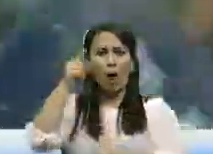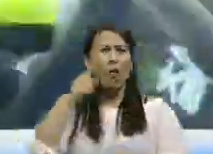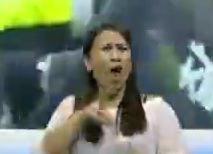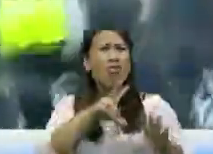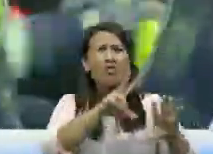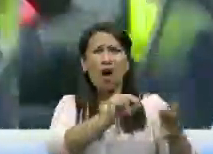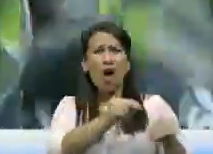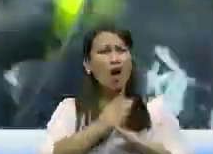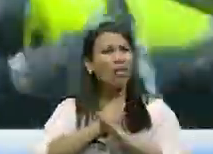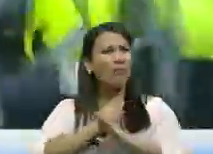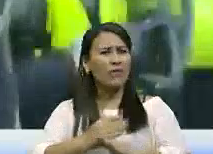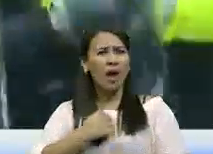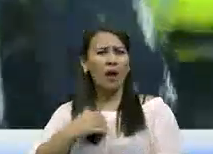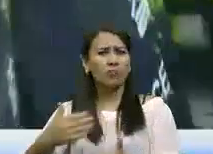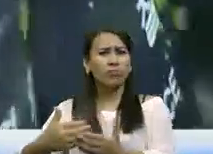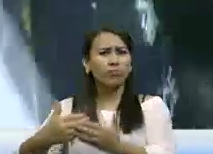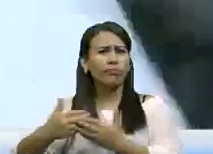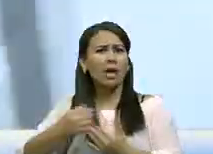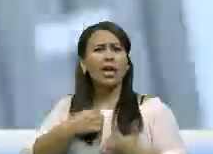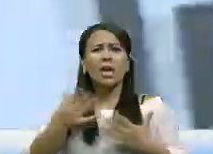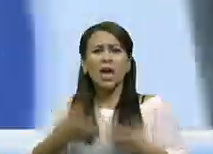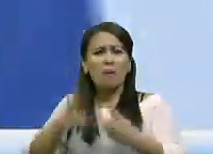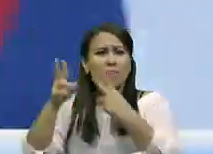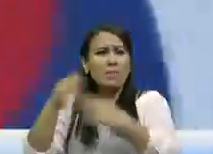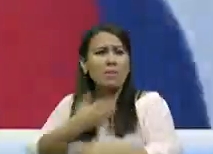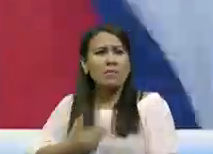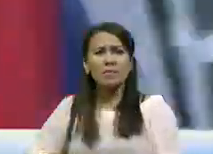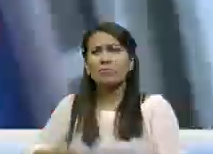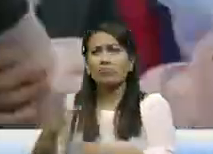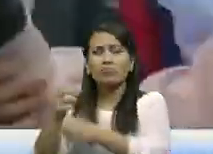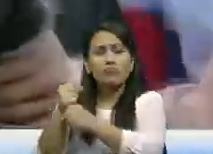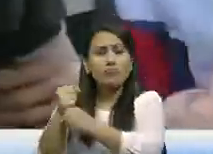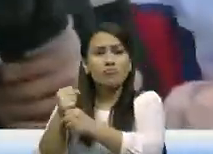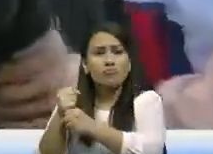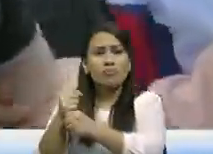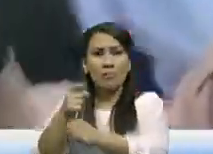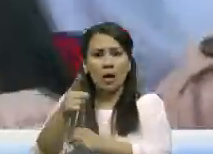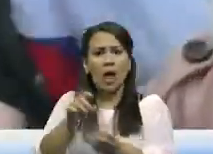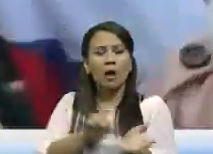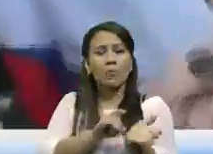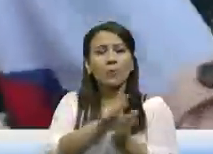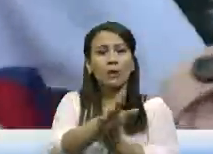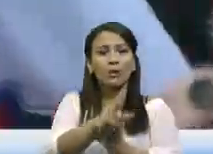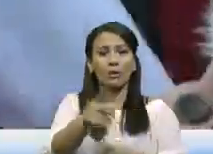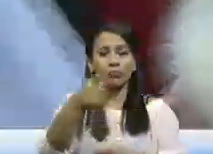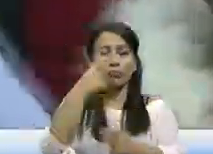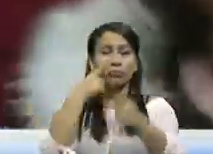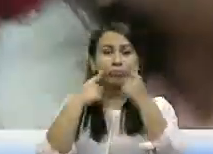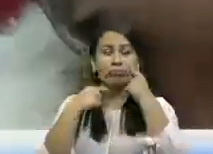decisión de la Corte Constitucional que confirmó el viernes la salida del poder de la mandataria.